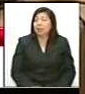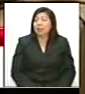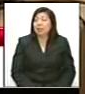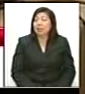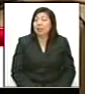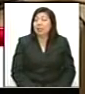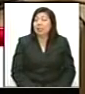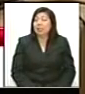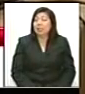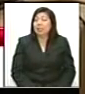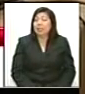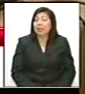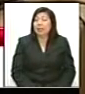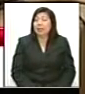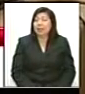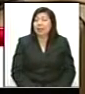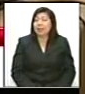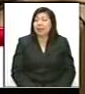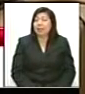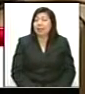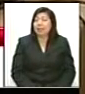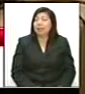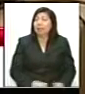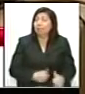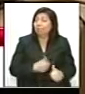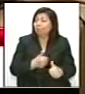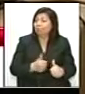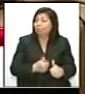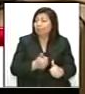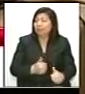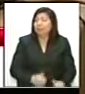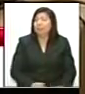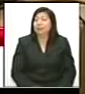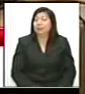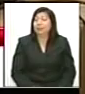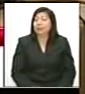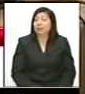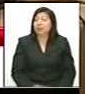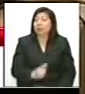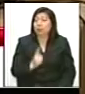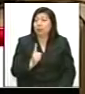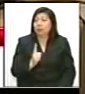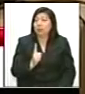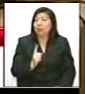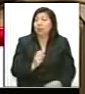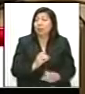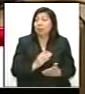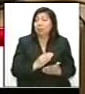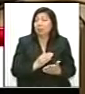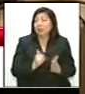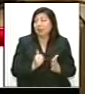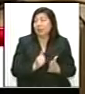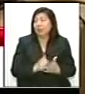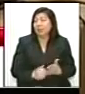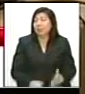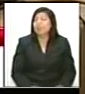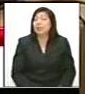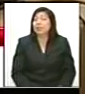¿no? Que lo he estado siguiendo, creo que por más de un día y medio.